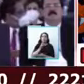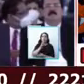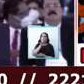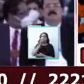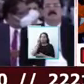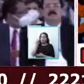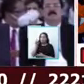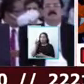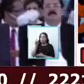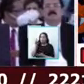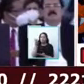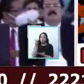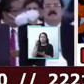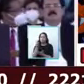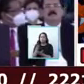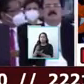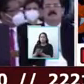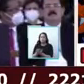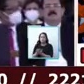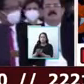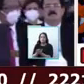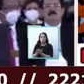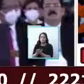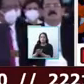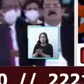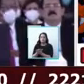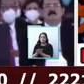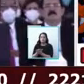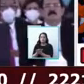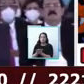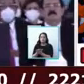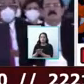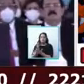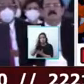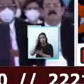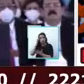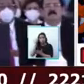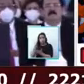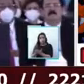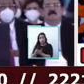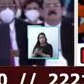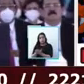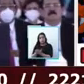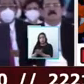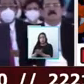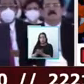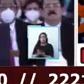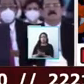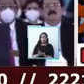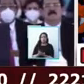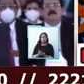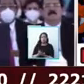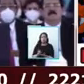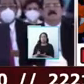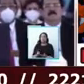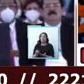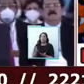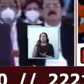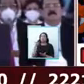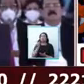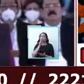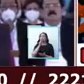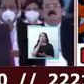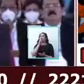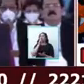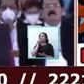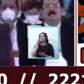Xiomara, enfrentarse a la serie de problemas que le fueron heredados, pero lo ha hecho con gallardía, no hay que desconocer eso, ¿verdad? Hay muchas